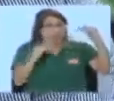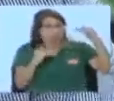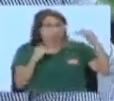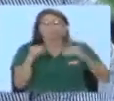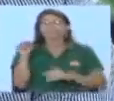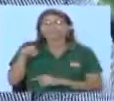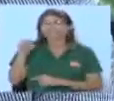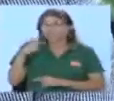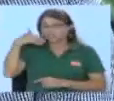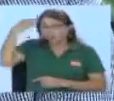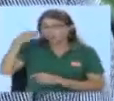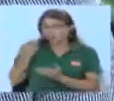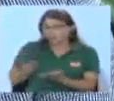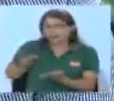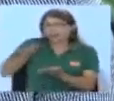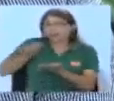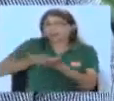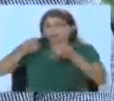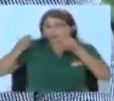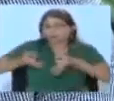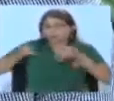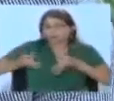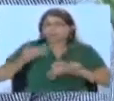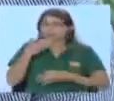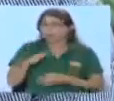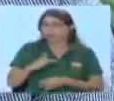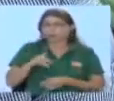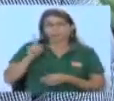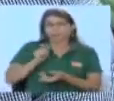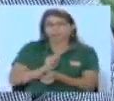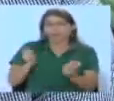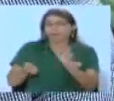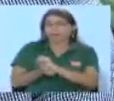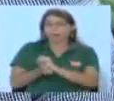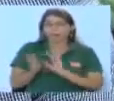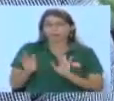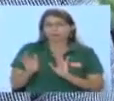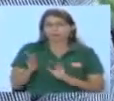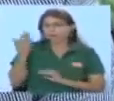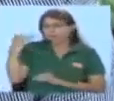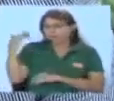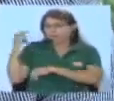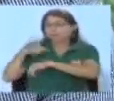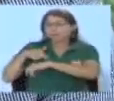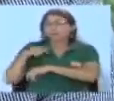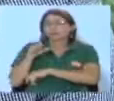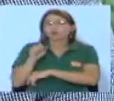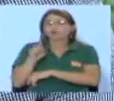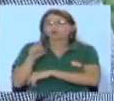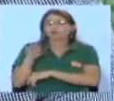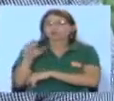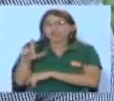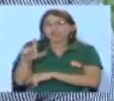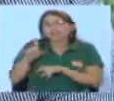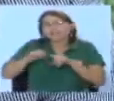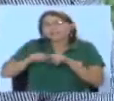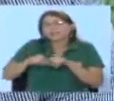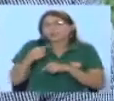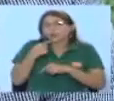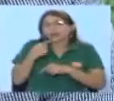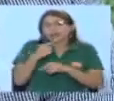origen está malo. Uh-huh. Hay que cambiarlo. La SUTEL, en su momento, dependiendo de lo que dicte la Sala